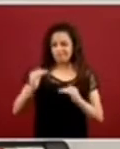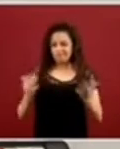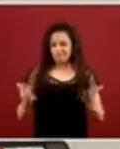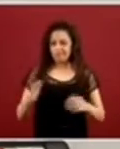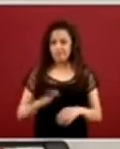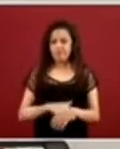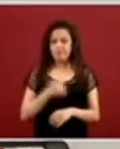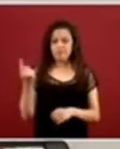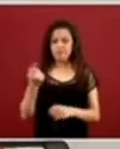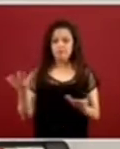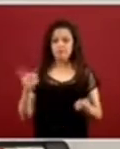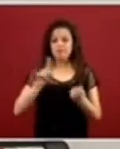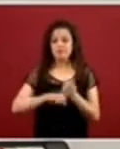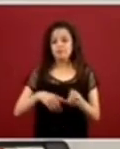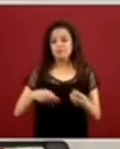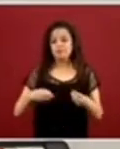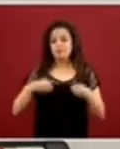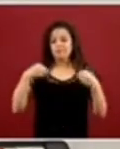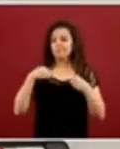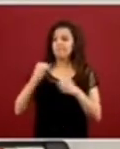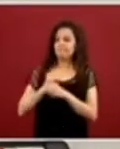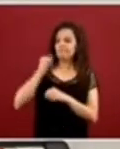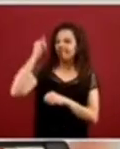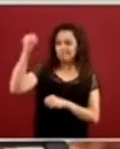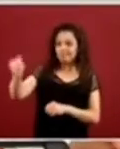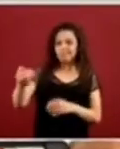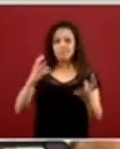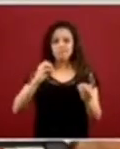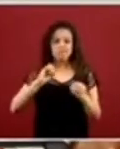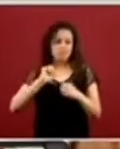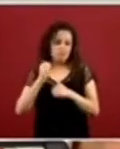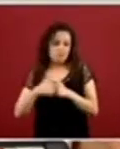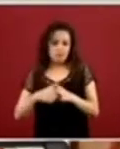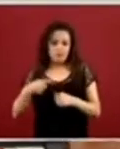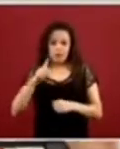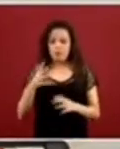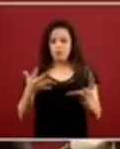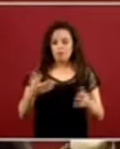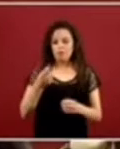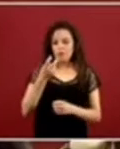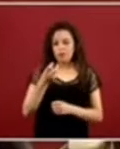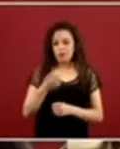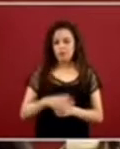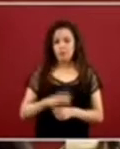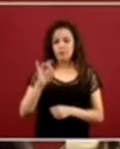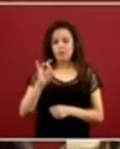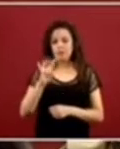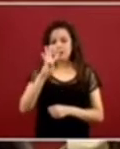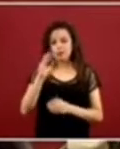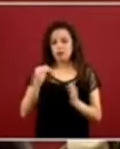vida lejana y demás, pero más o menos es esta la cantidad,